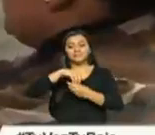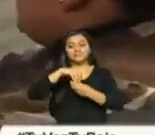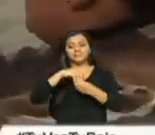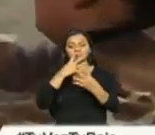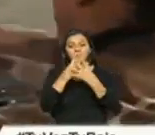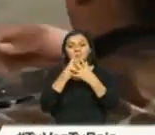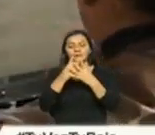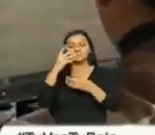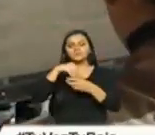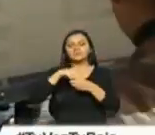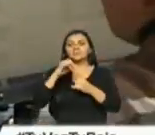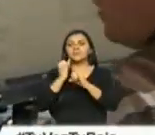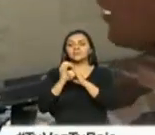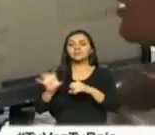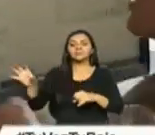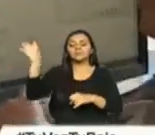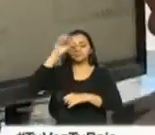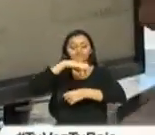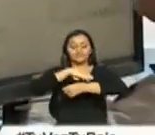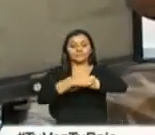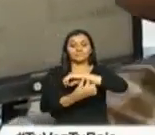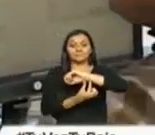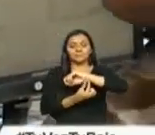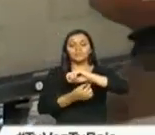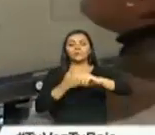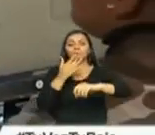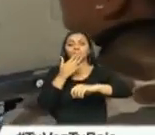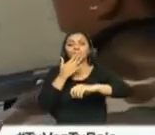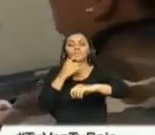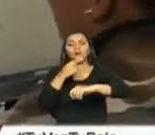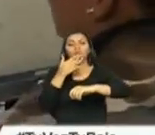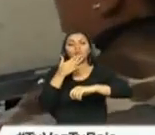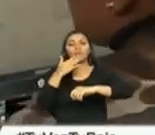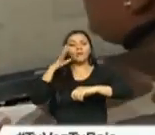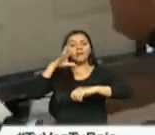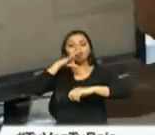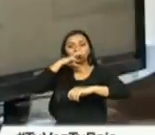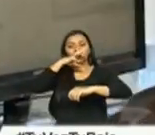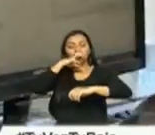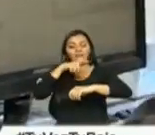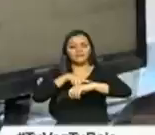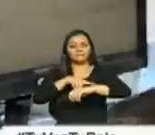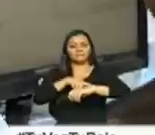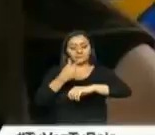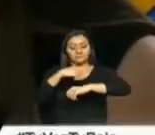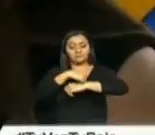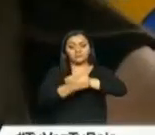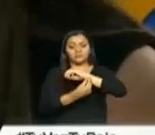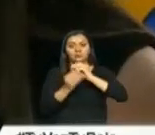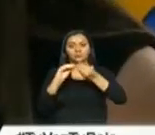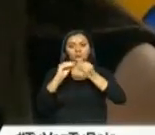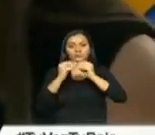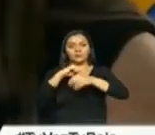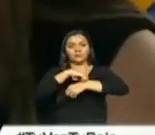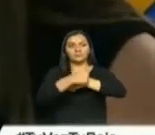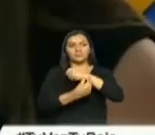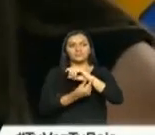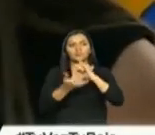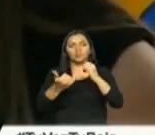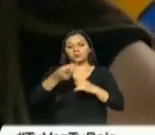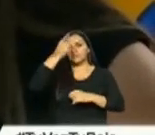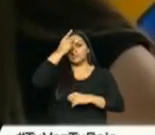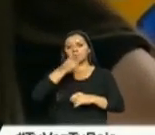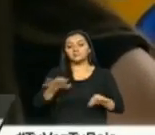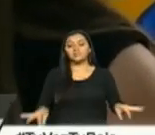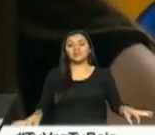institución. Se trata de una manilla numerada de color naranja que permite un ágil ingreso de los visitantes. Nosotros hemos decidido